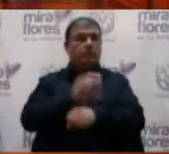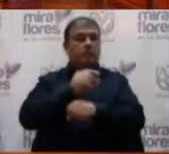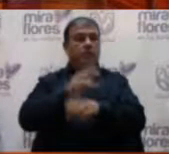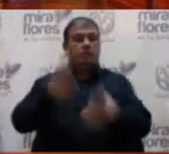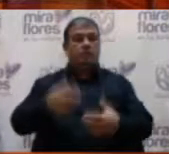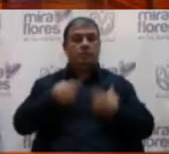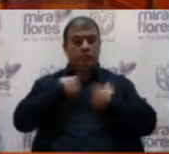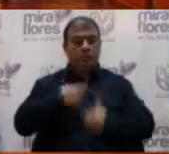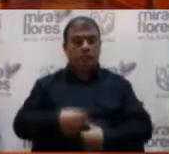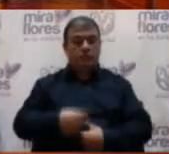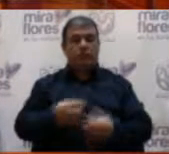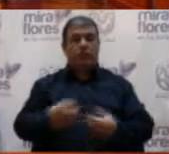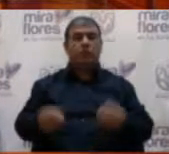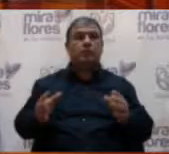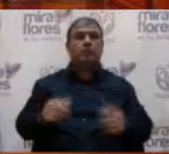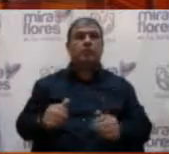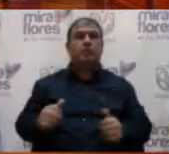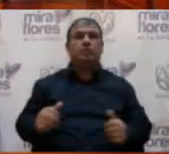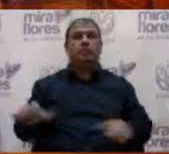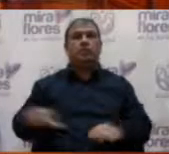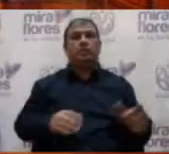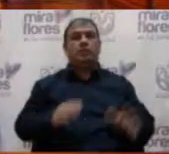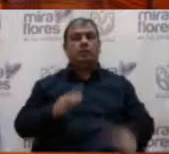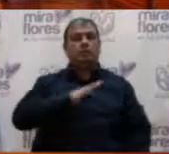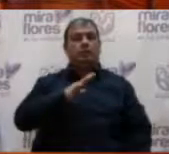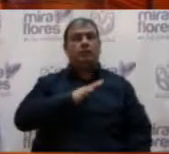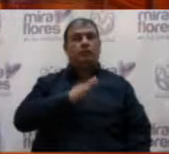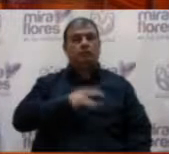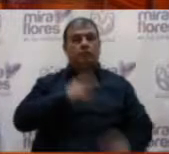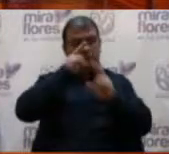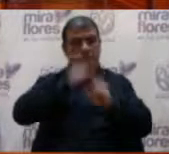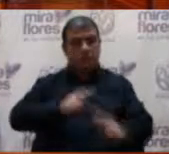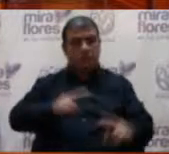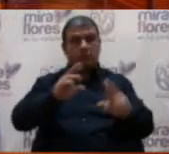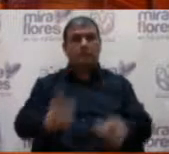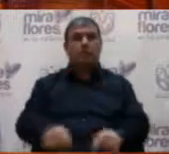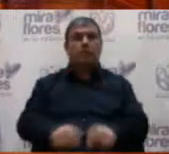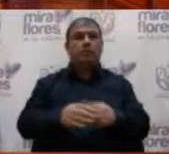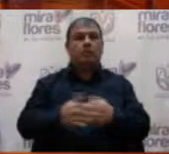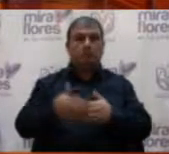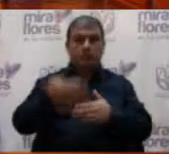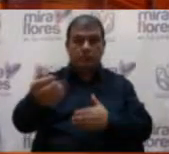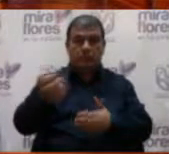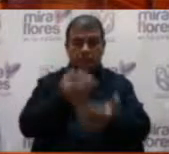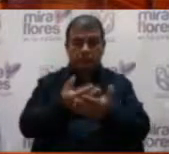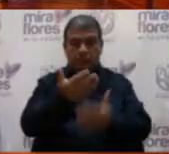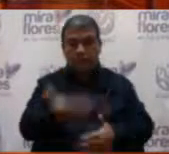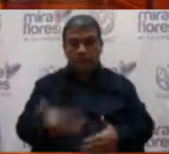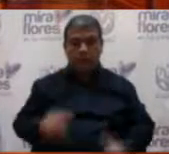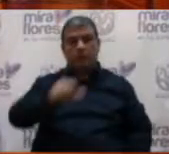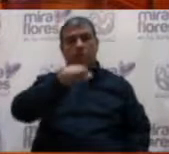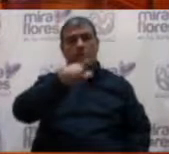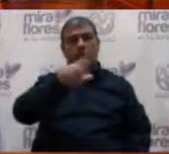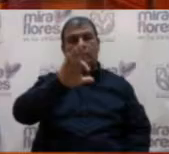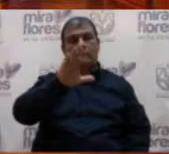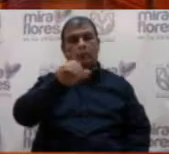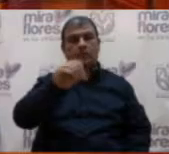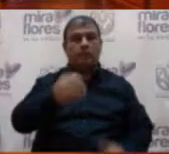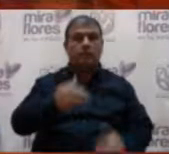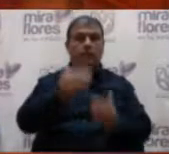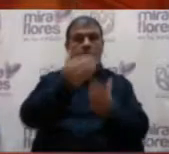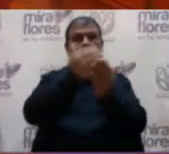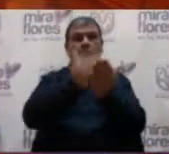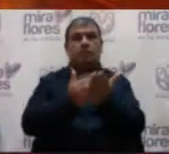respectivas, porque es un acto formal y solemne. Sin más preámbulo, bienvenido Alfredo y vamos al siguiente